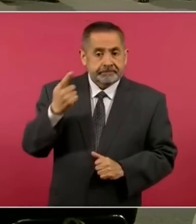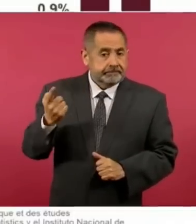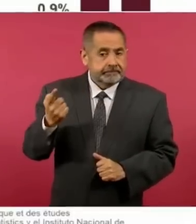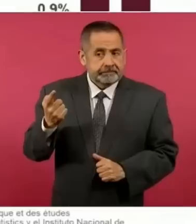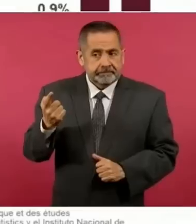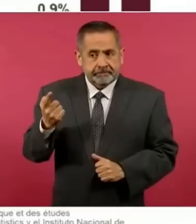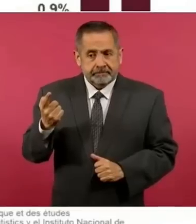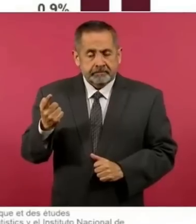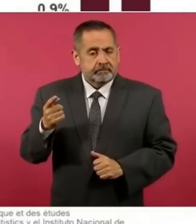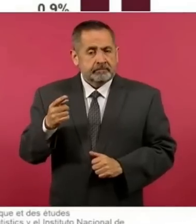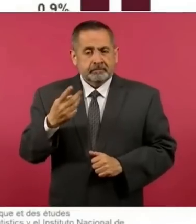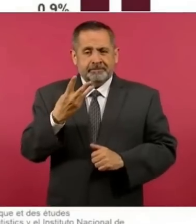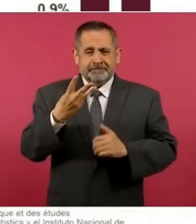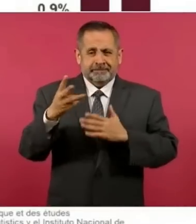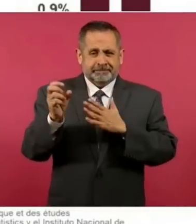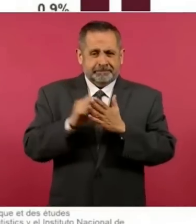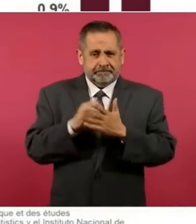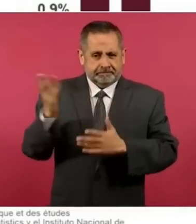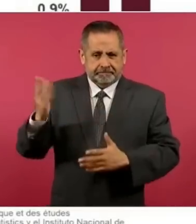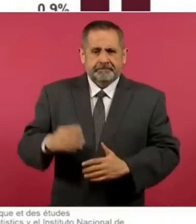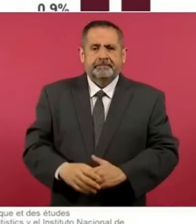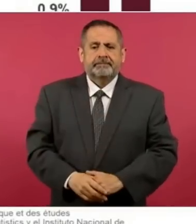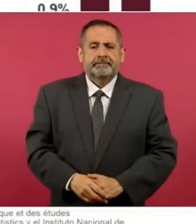de un trimestre,